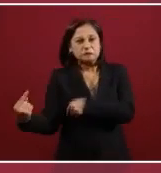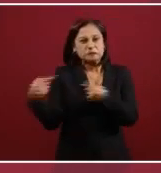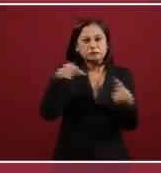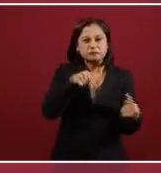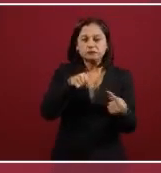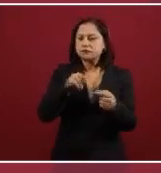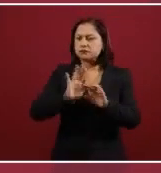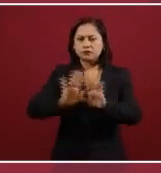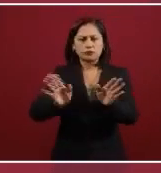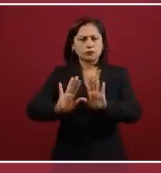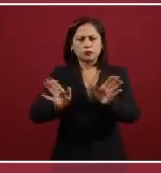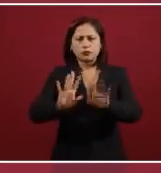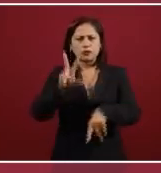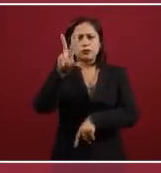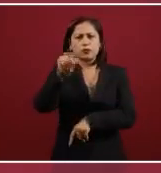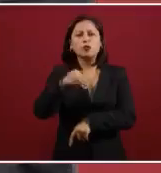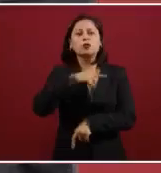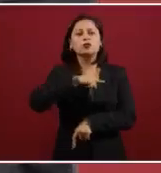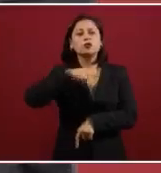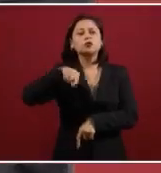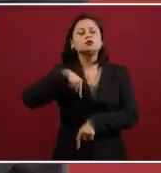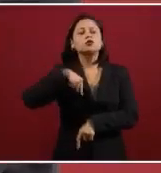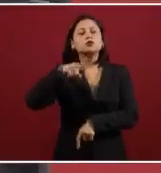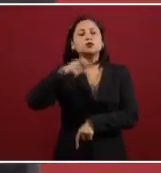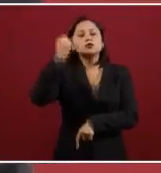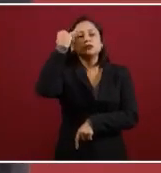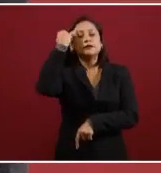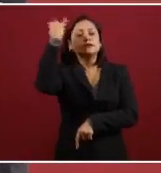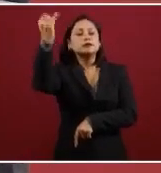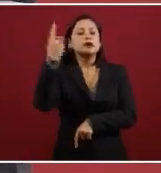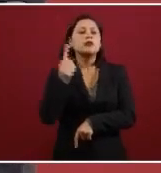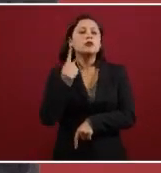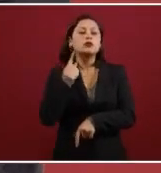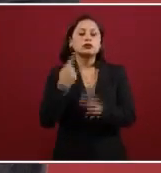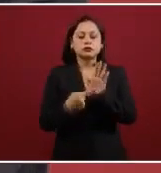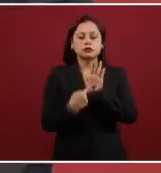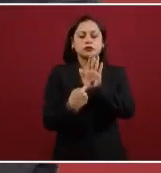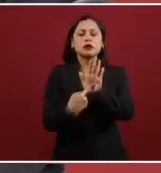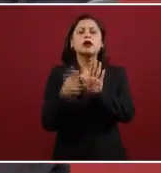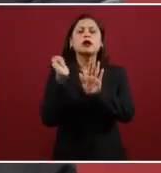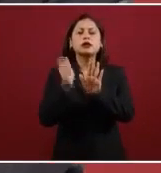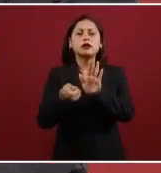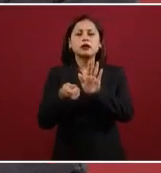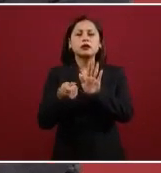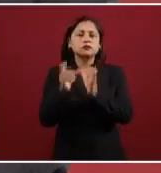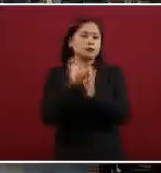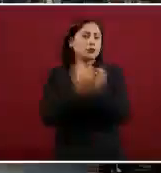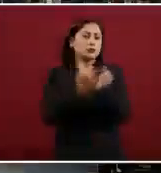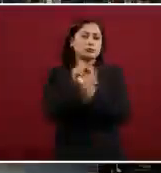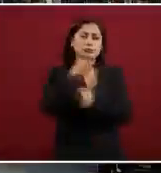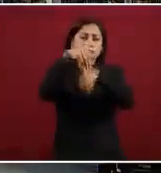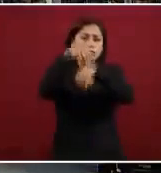de principios con apego a la Constitución.